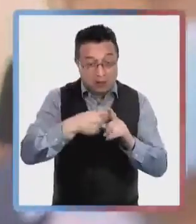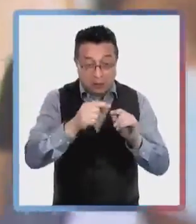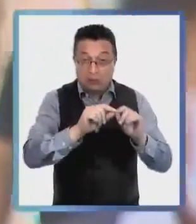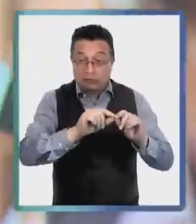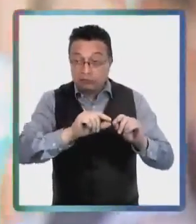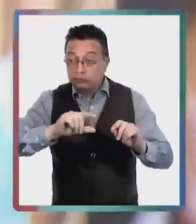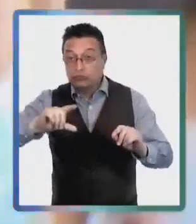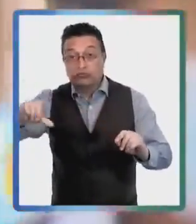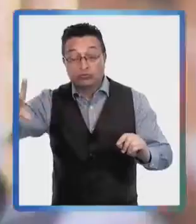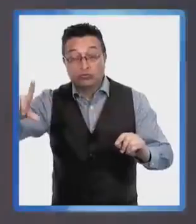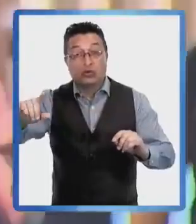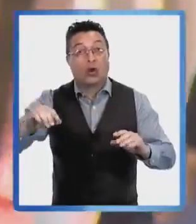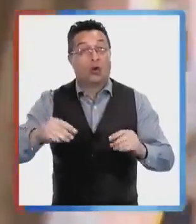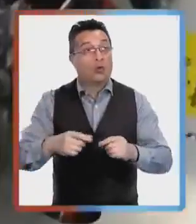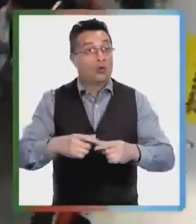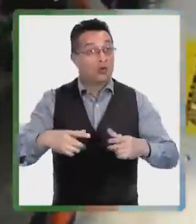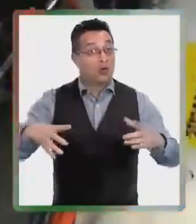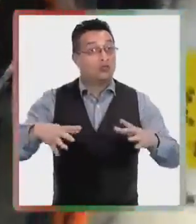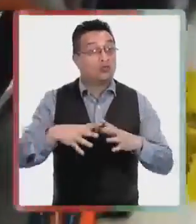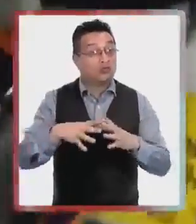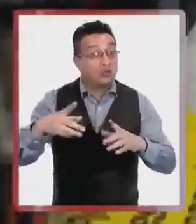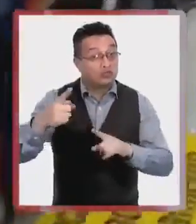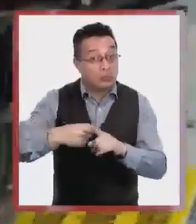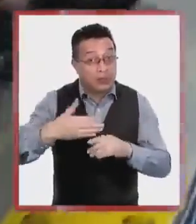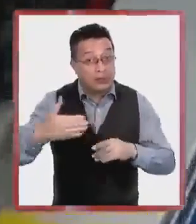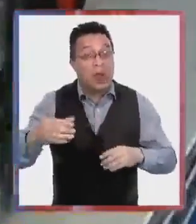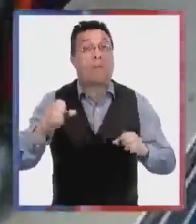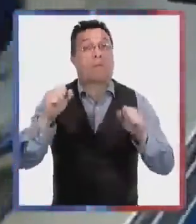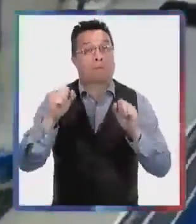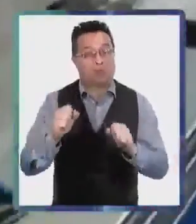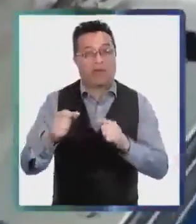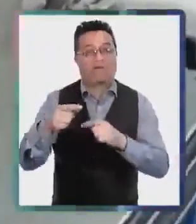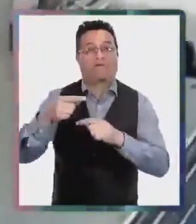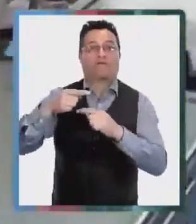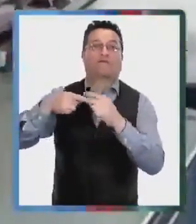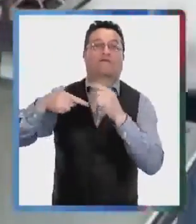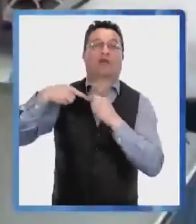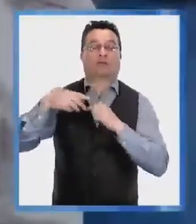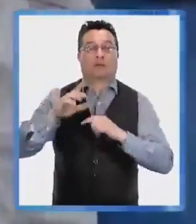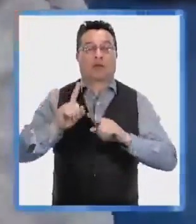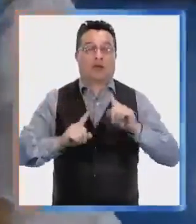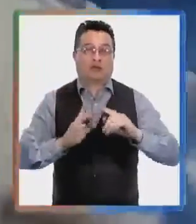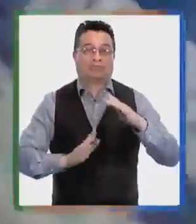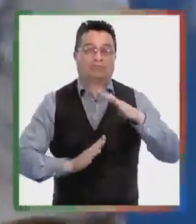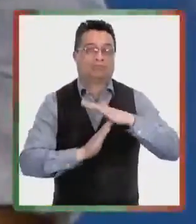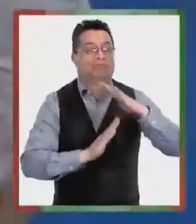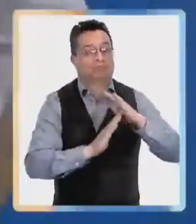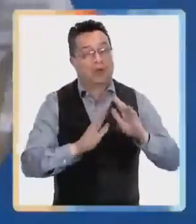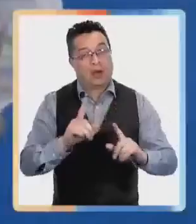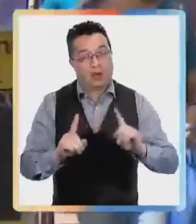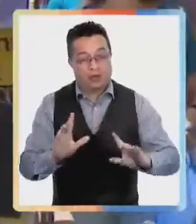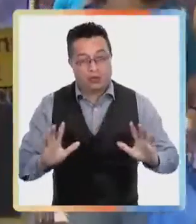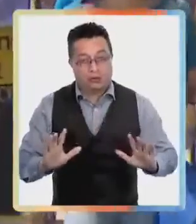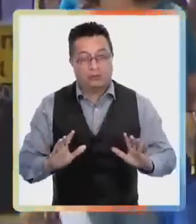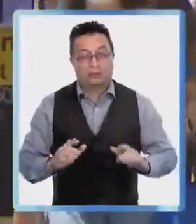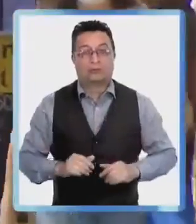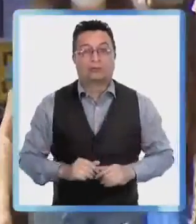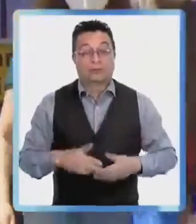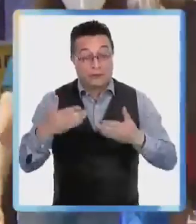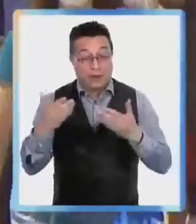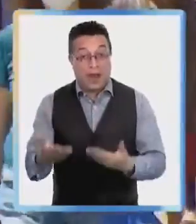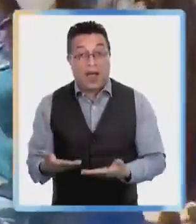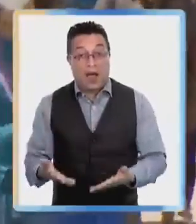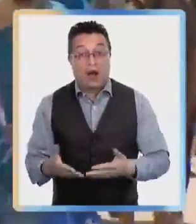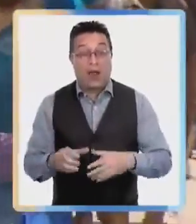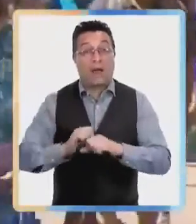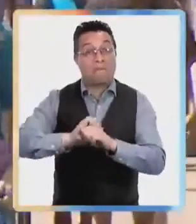aumenta el número de contagios de manera significativa, se podrían retomar algunas restricciones sanitarias. En este